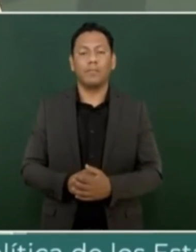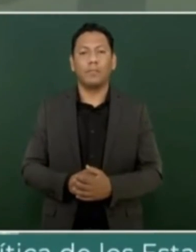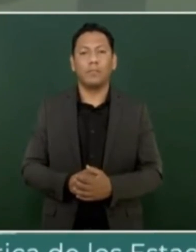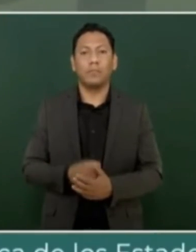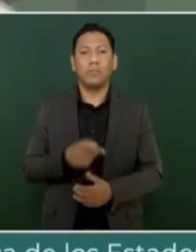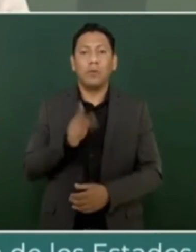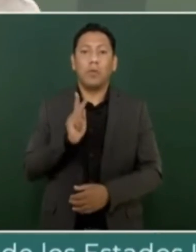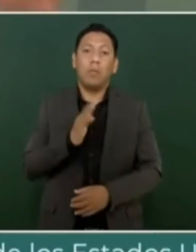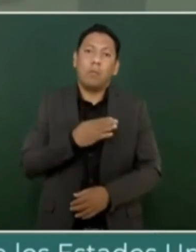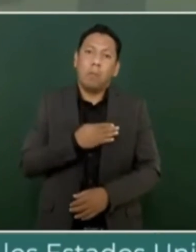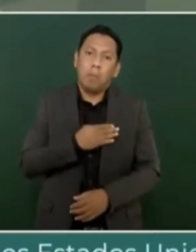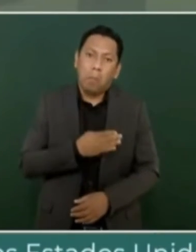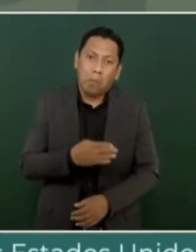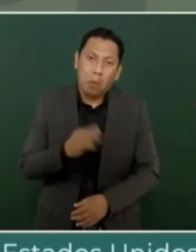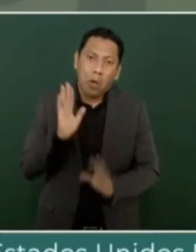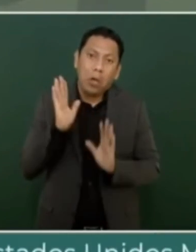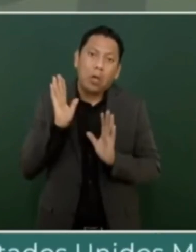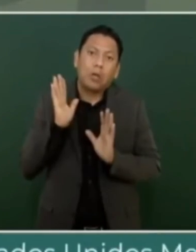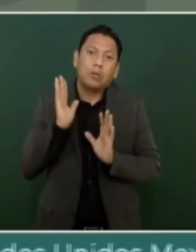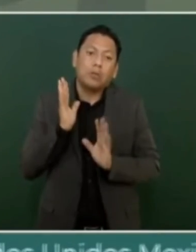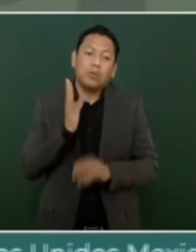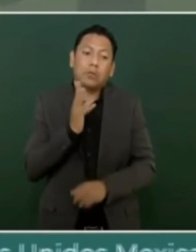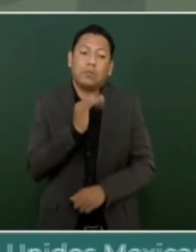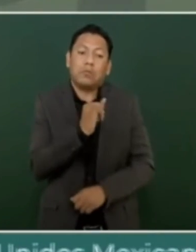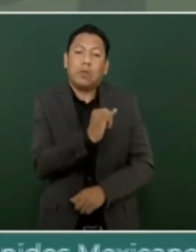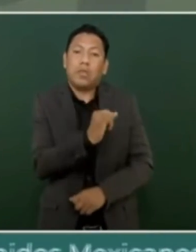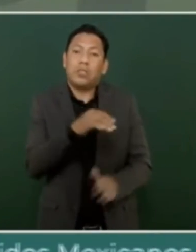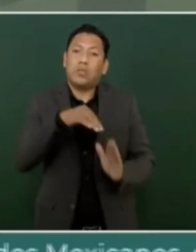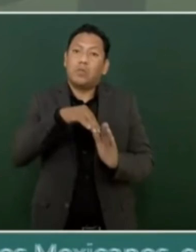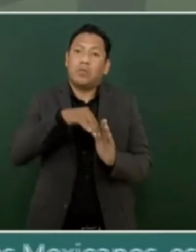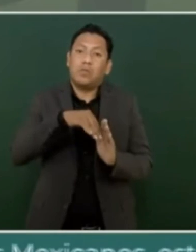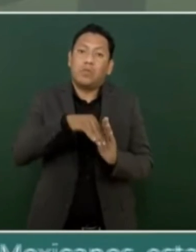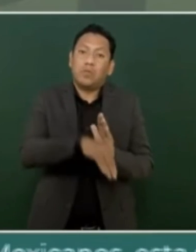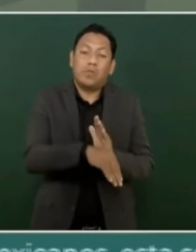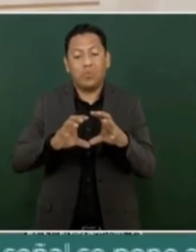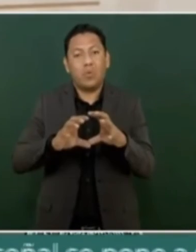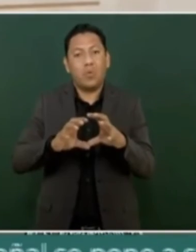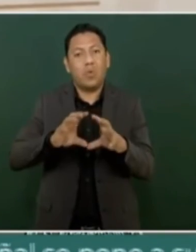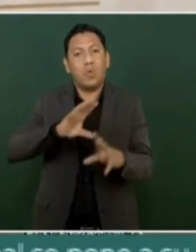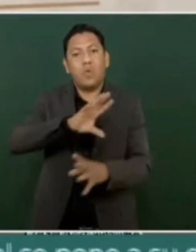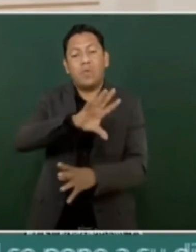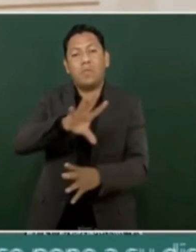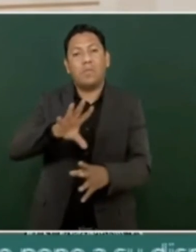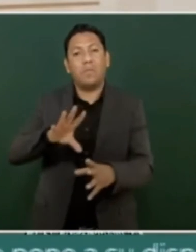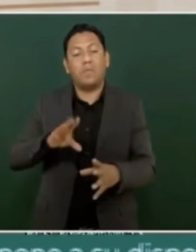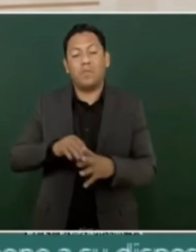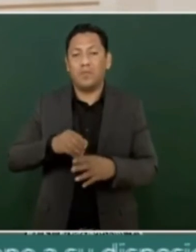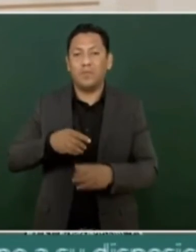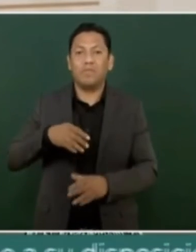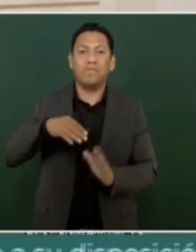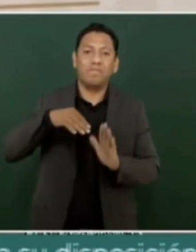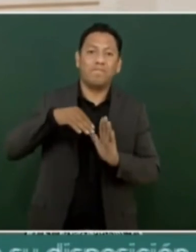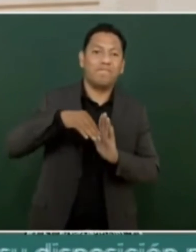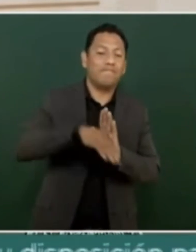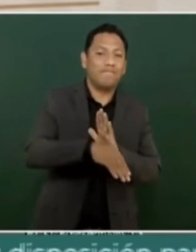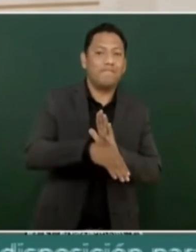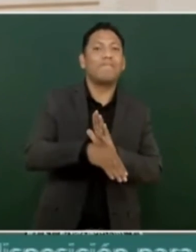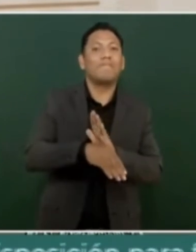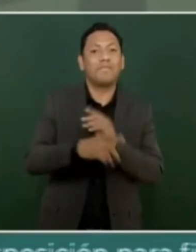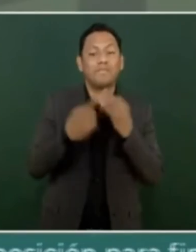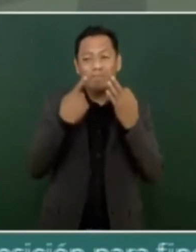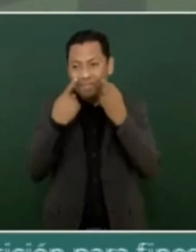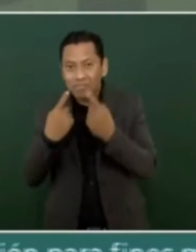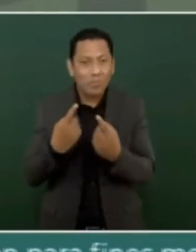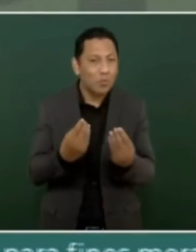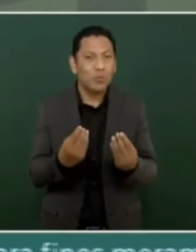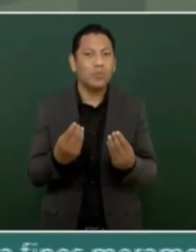Pero bueno, es parte de la crisis mundial que se está padeciendo, además